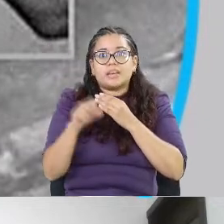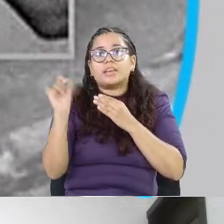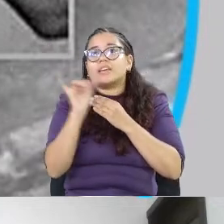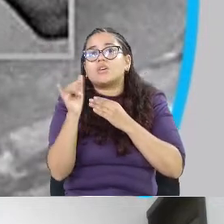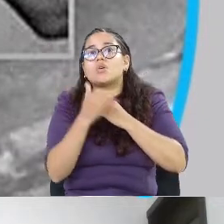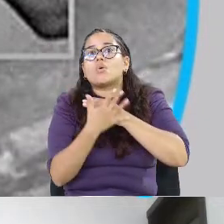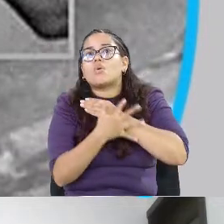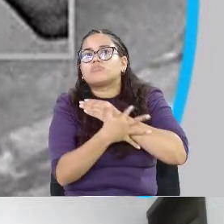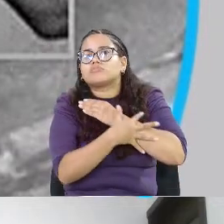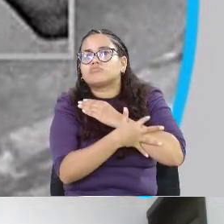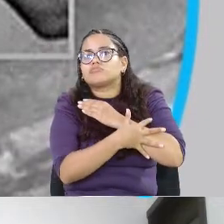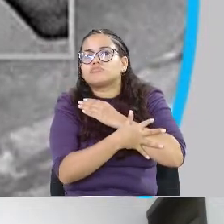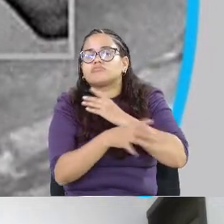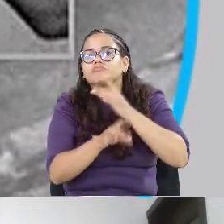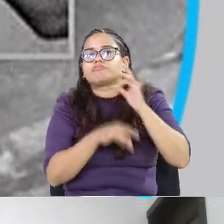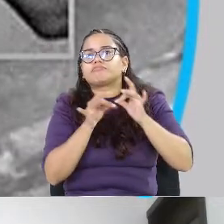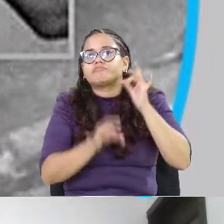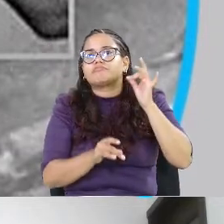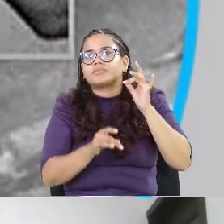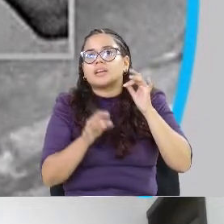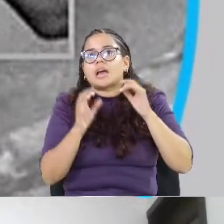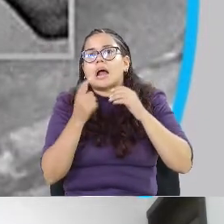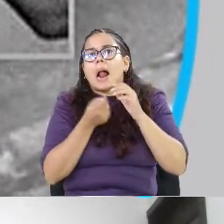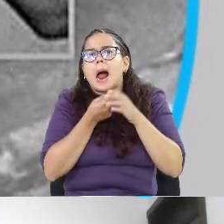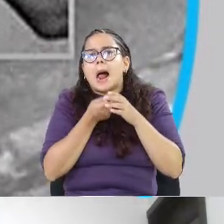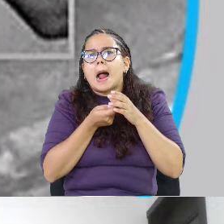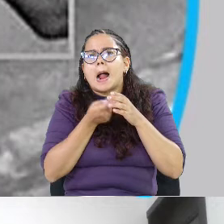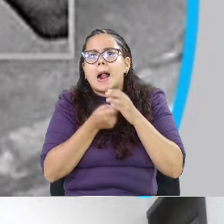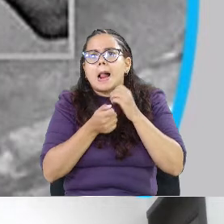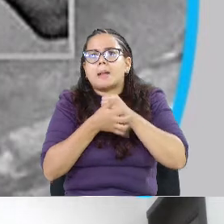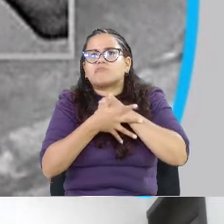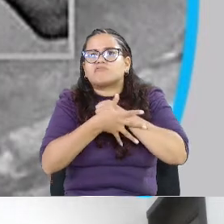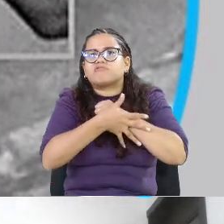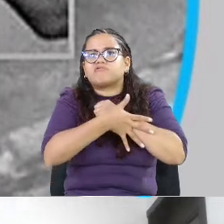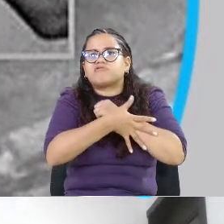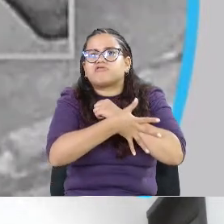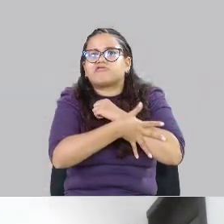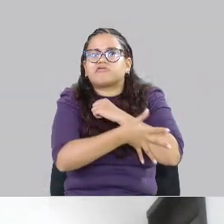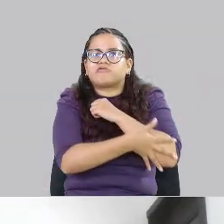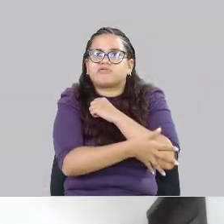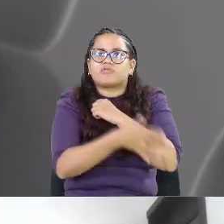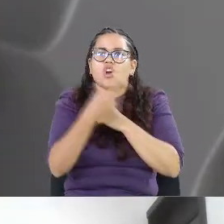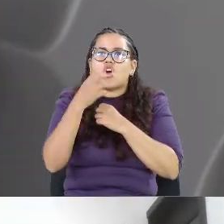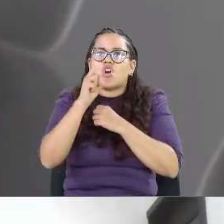condiciones perfectas para la creación de bacterias y hongos.